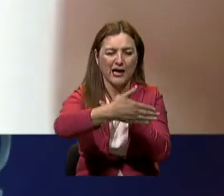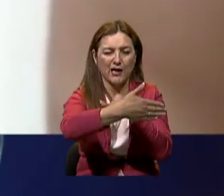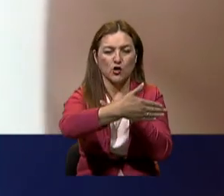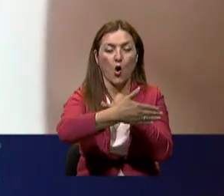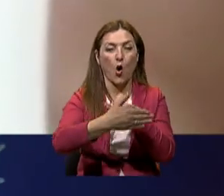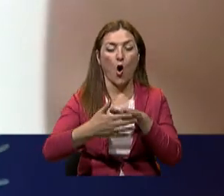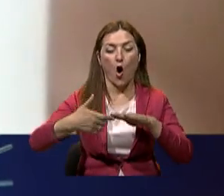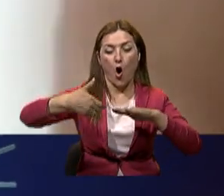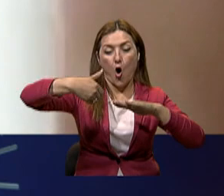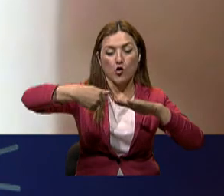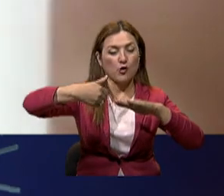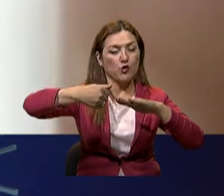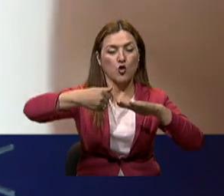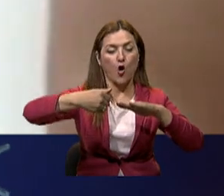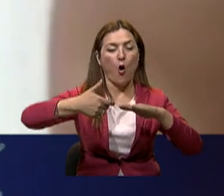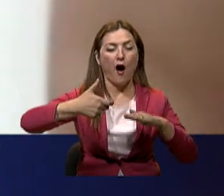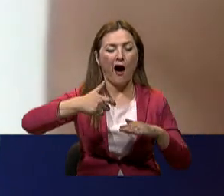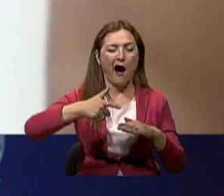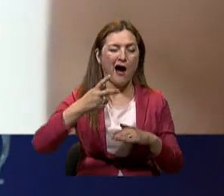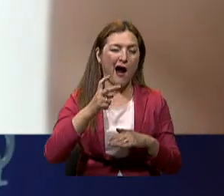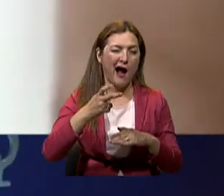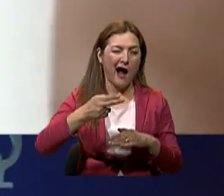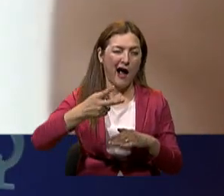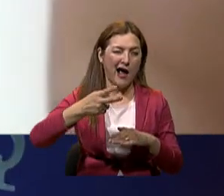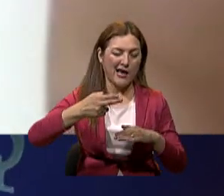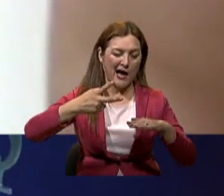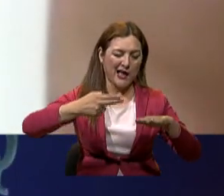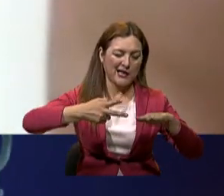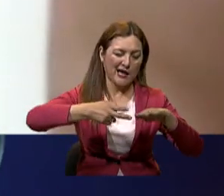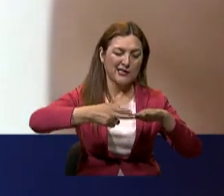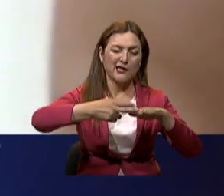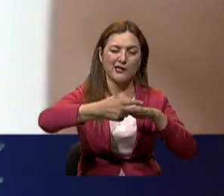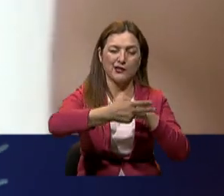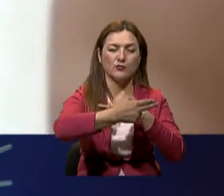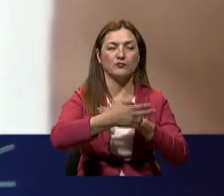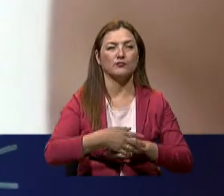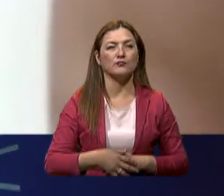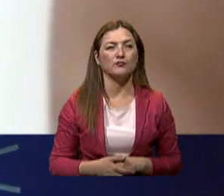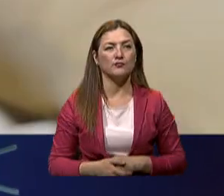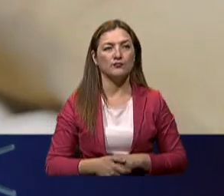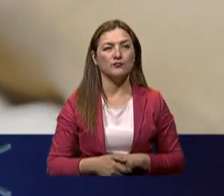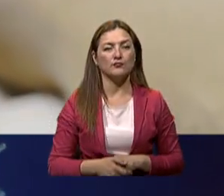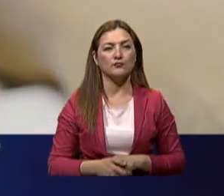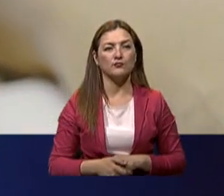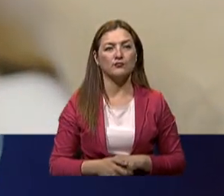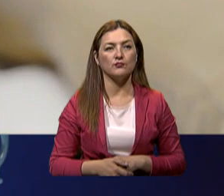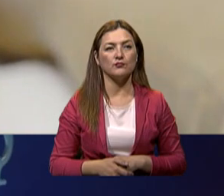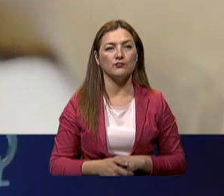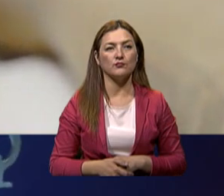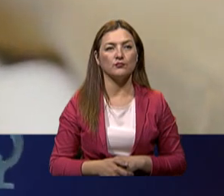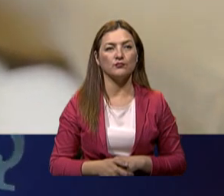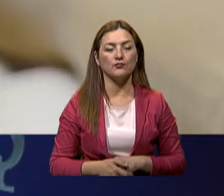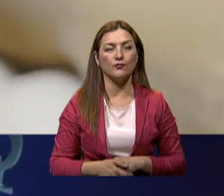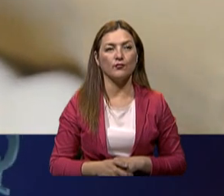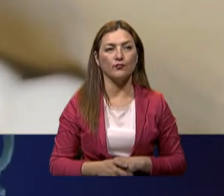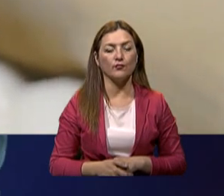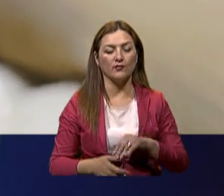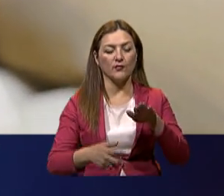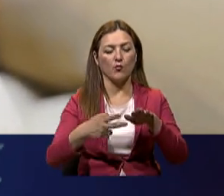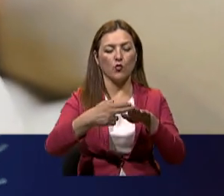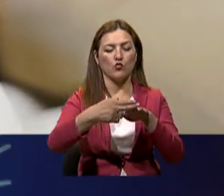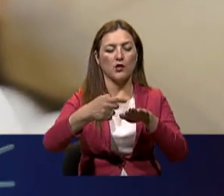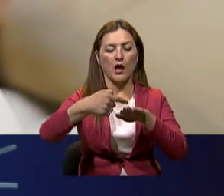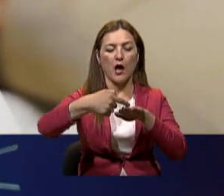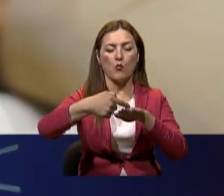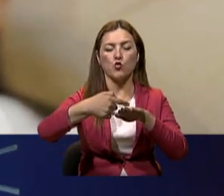con corta uñas, ya que el corta uñas rompe la uña y no llegamos a donde debemos llegar, ¿sí? Nos quedan puntas, esas puntas con